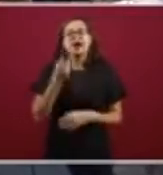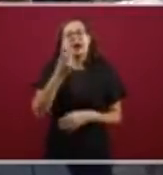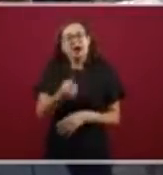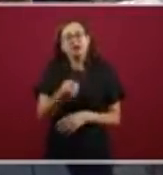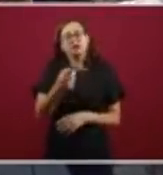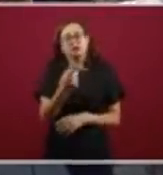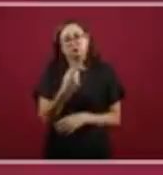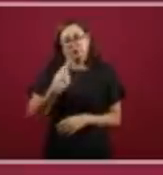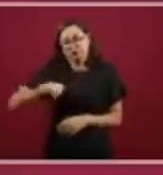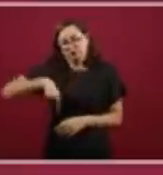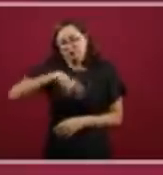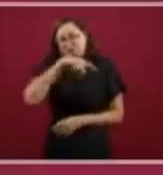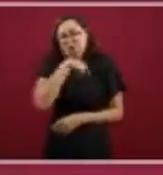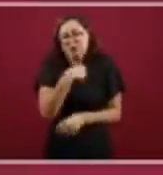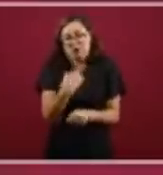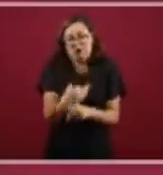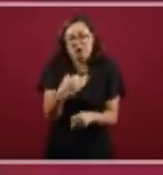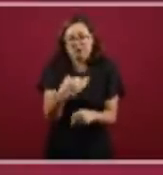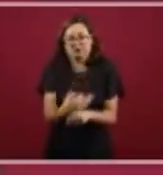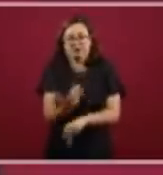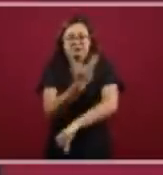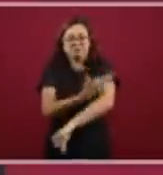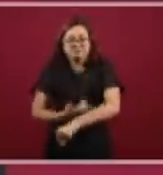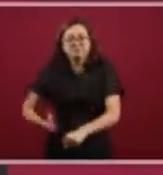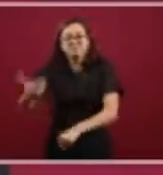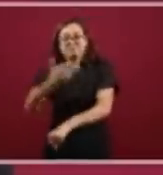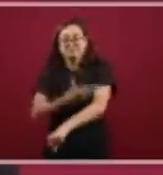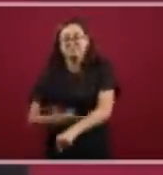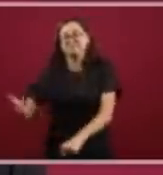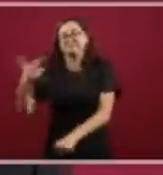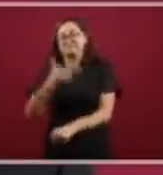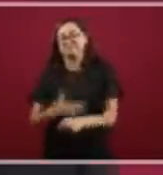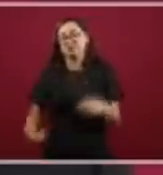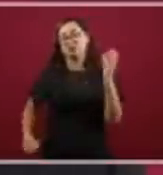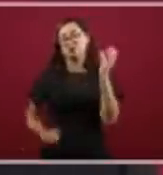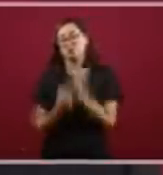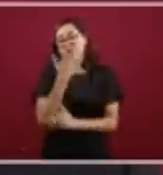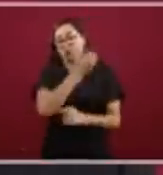para poder tener esta nueva organización.